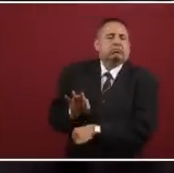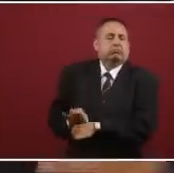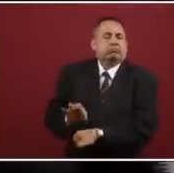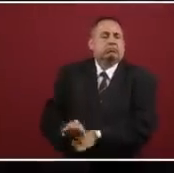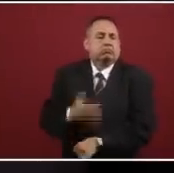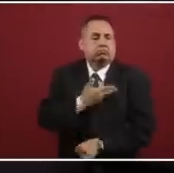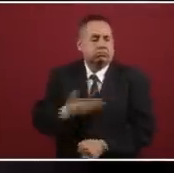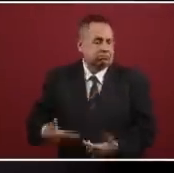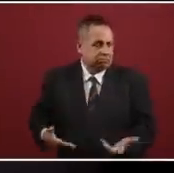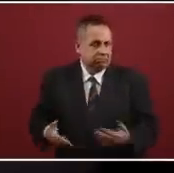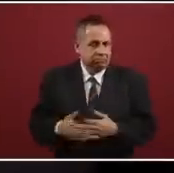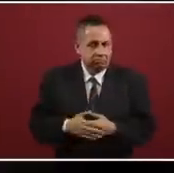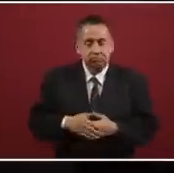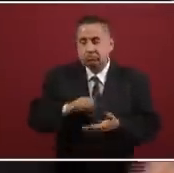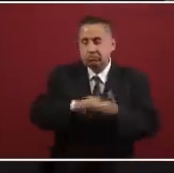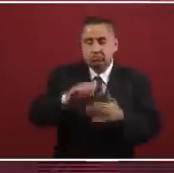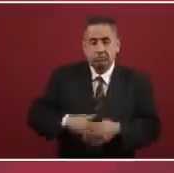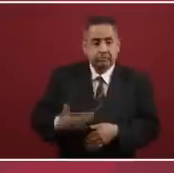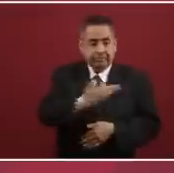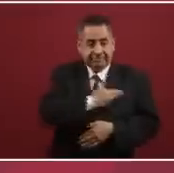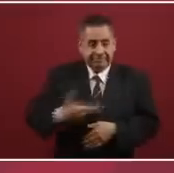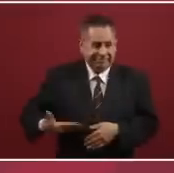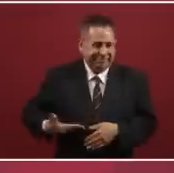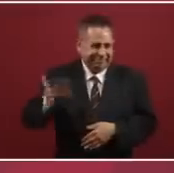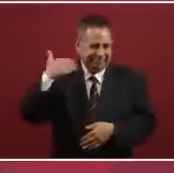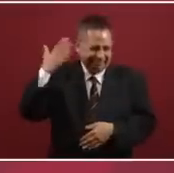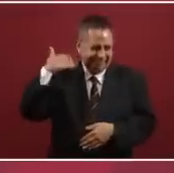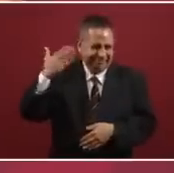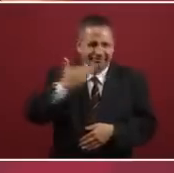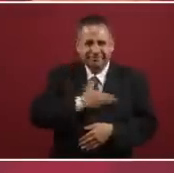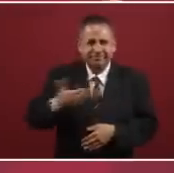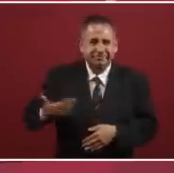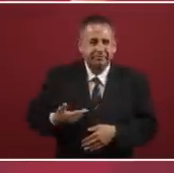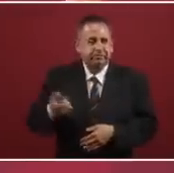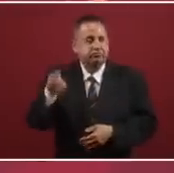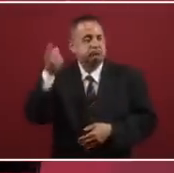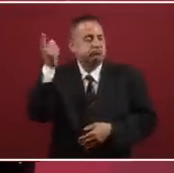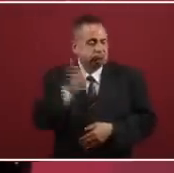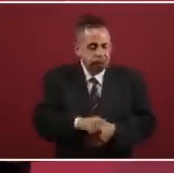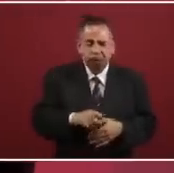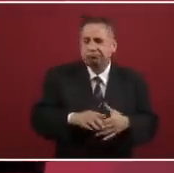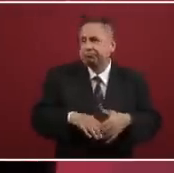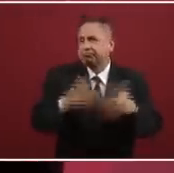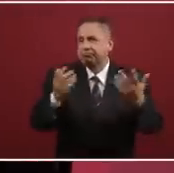Si el presidente tomaba una decisión de